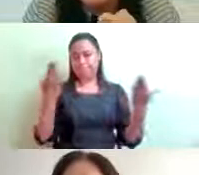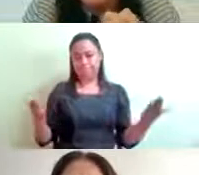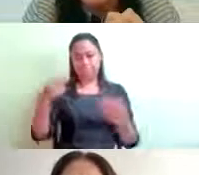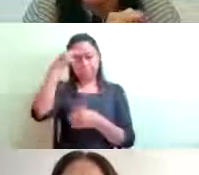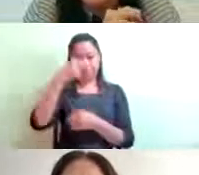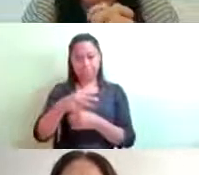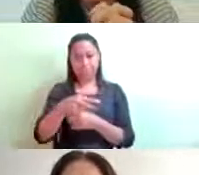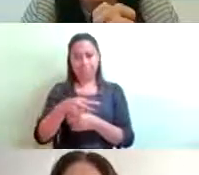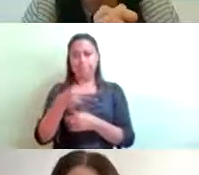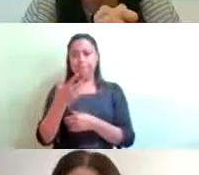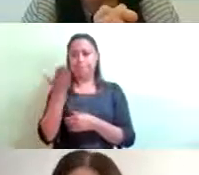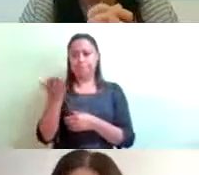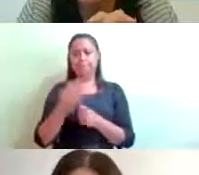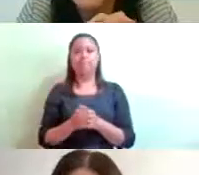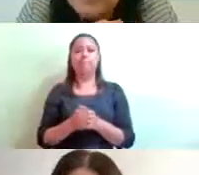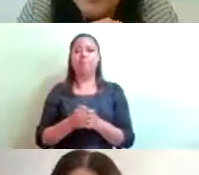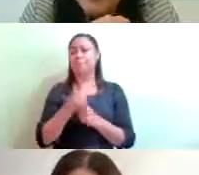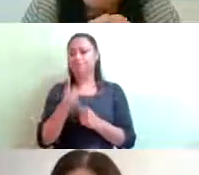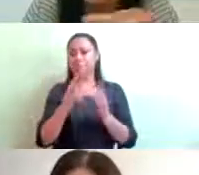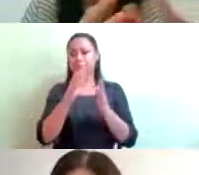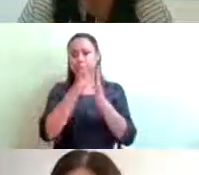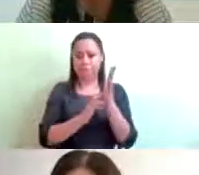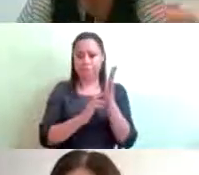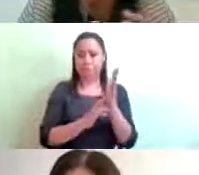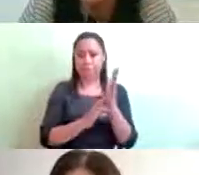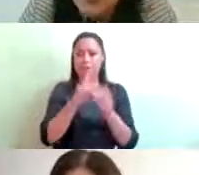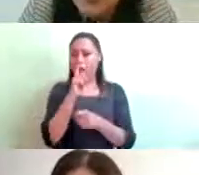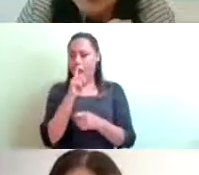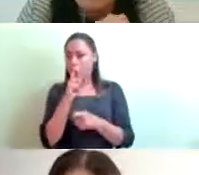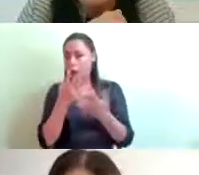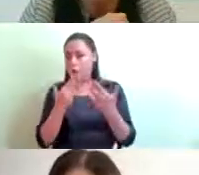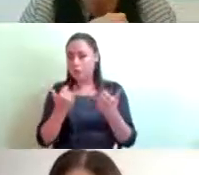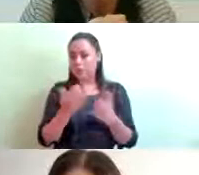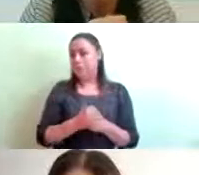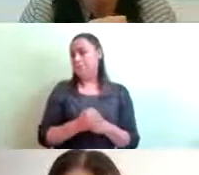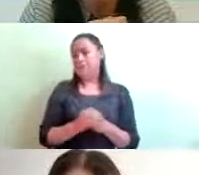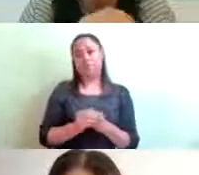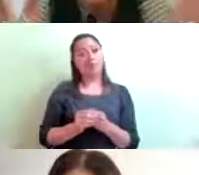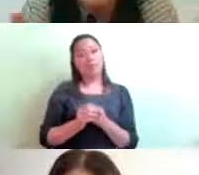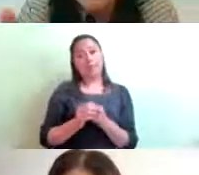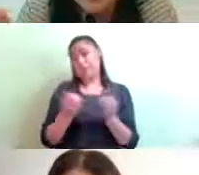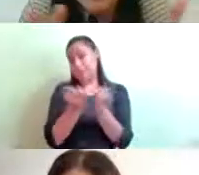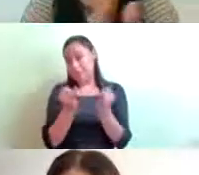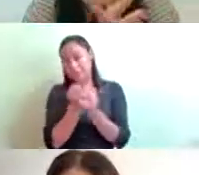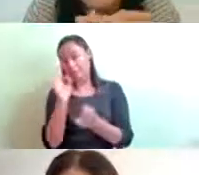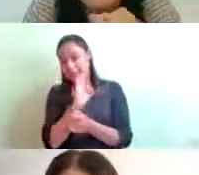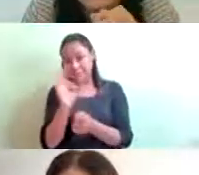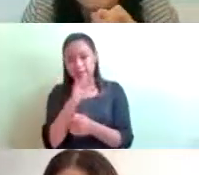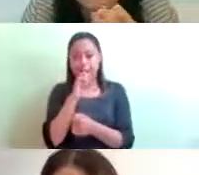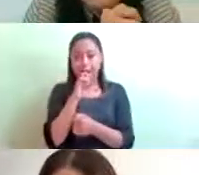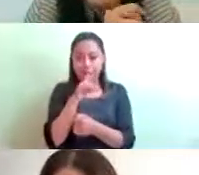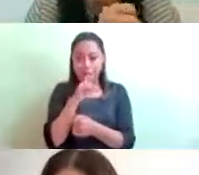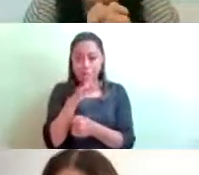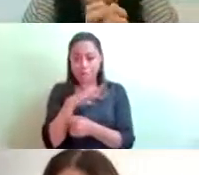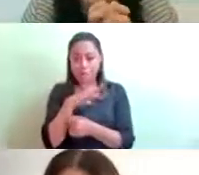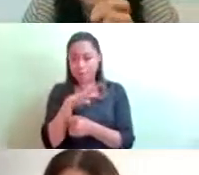esta clasificación, en una escasez física del agua. ¿Qué quiere decir? Que aun y cuando con agua, por ejemplo, que es